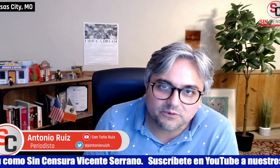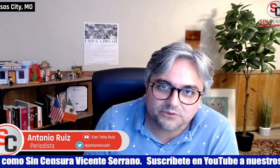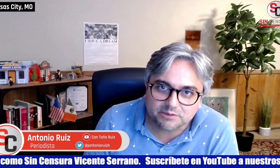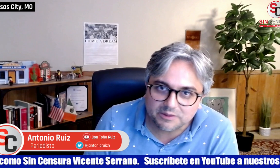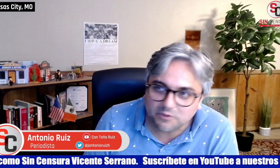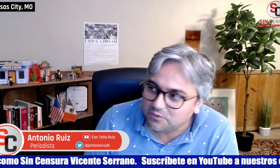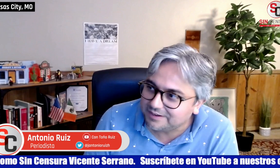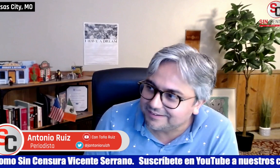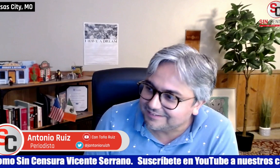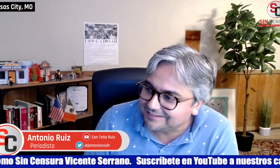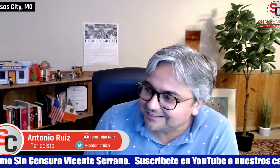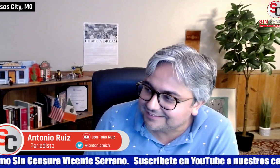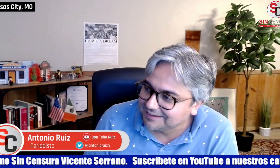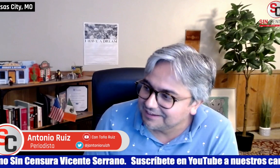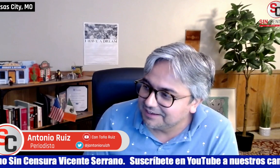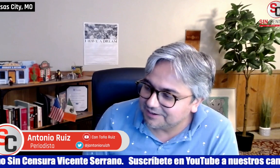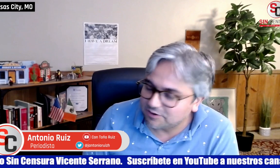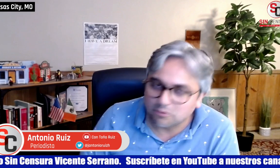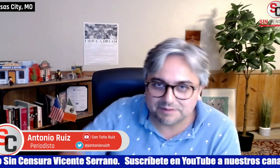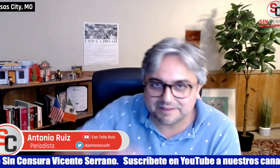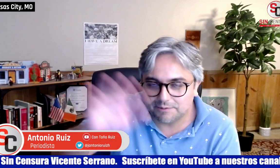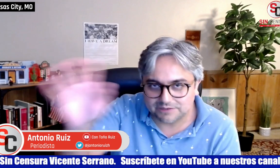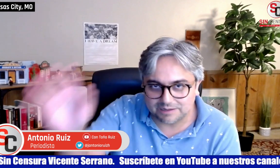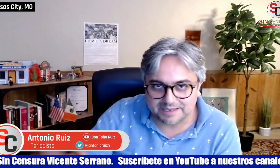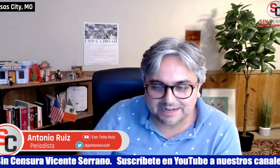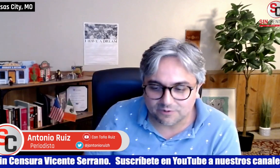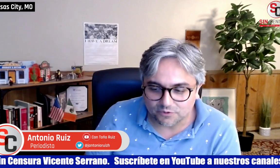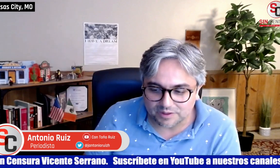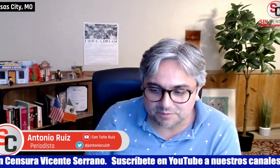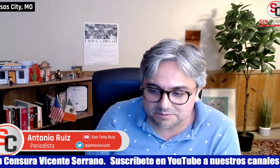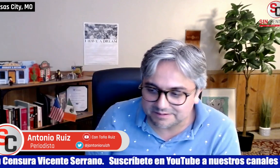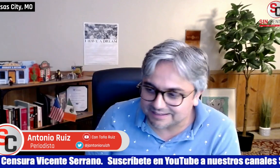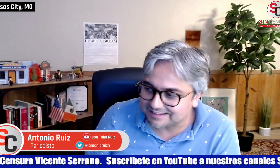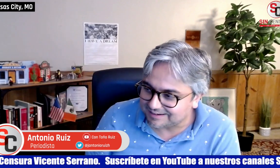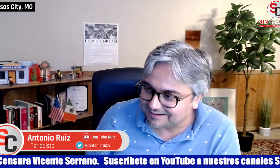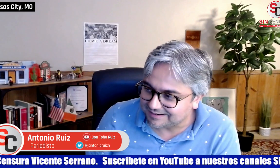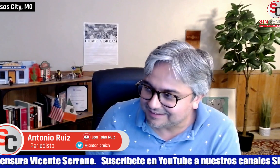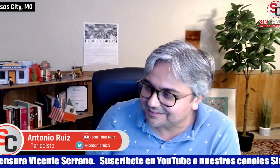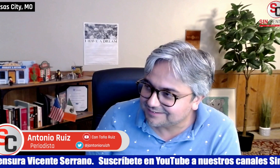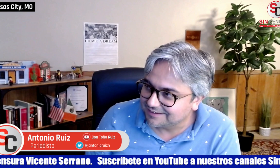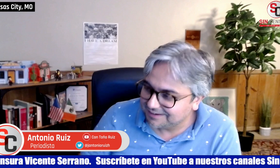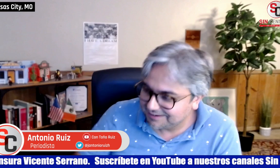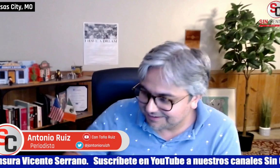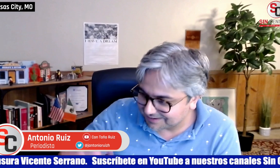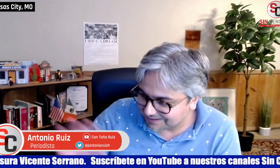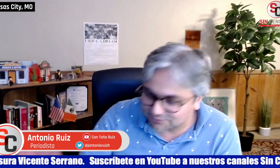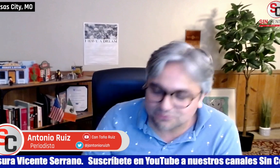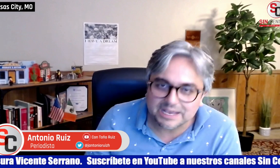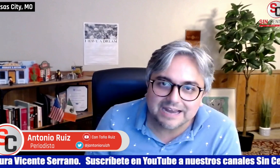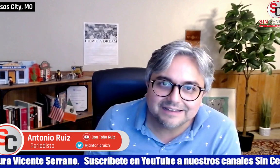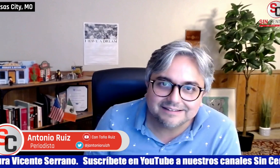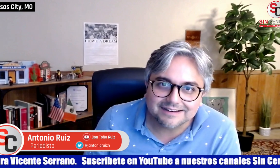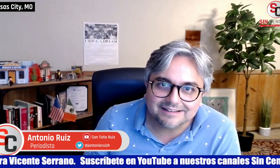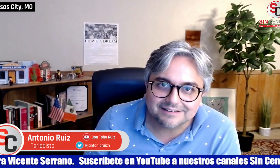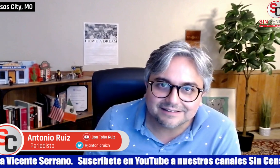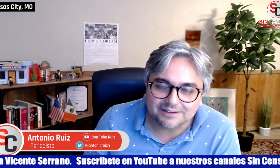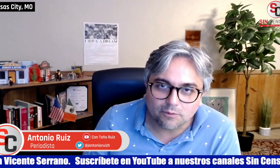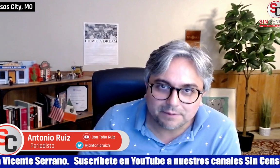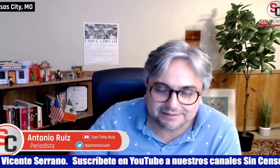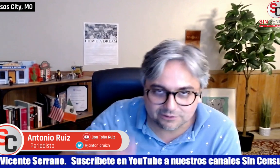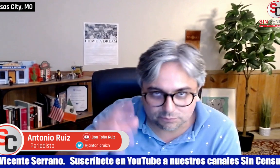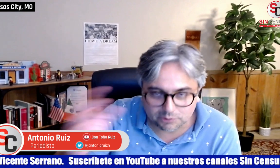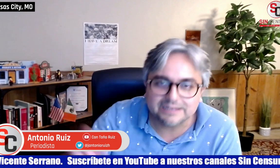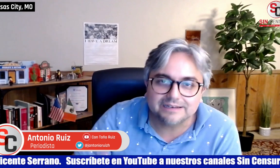los ultraconservadores, en esas, como lo platicábamos en la mañana con don David Vicente, en esas redes sociales en las que